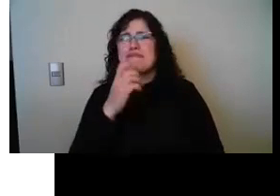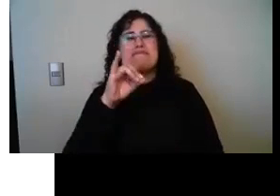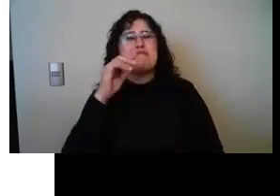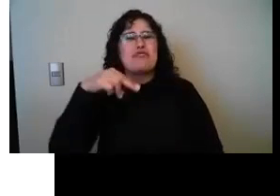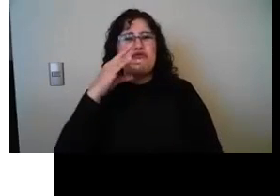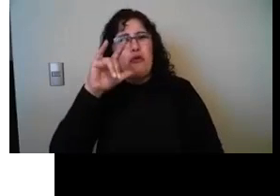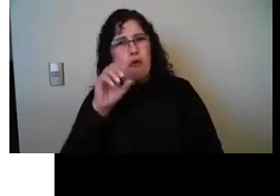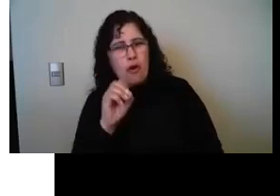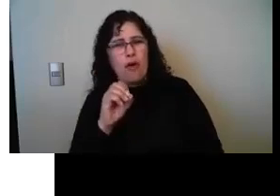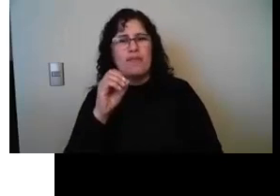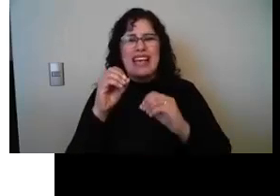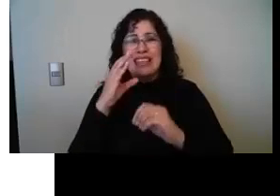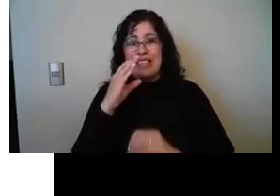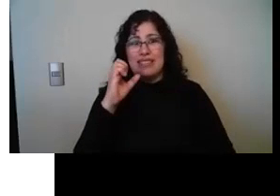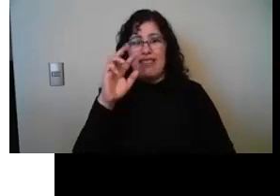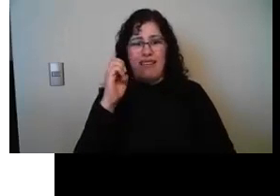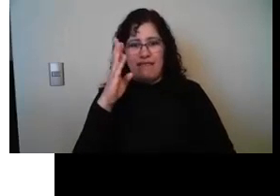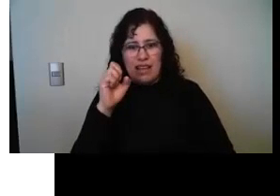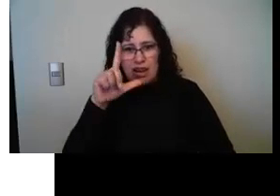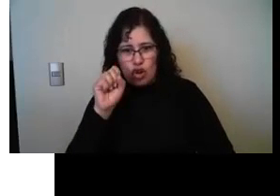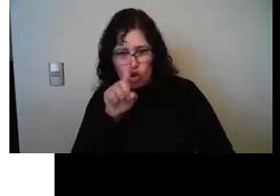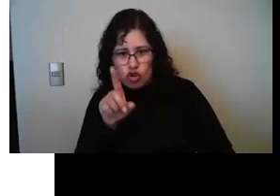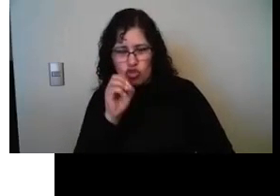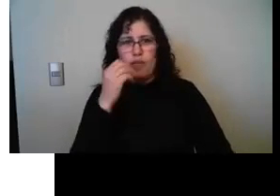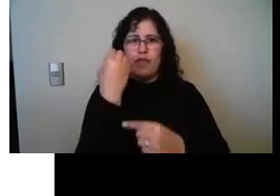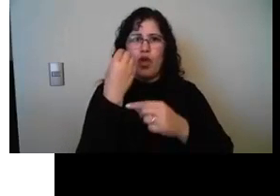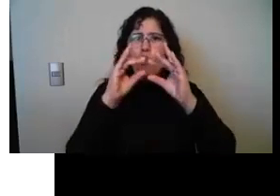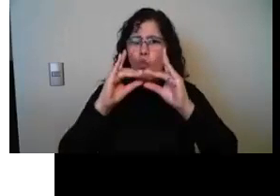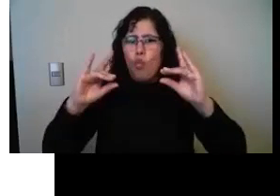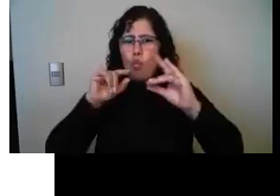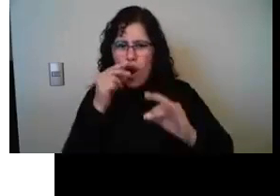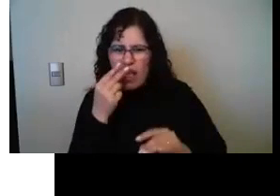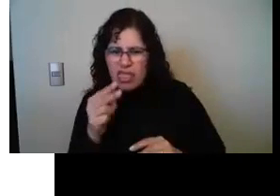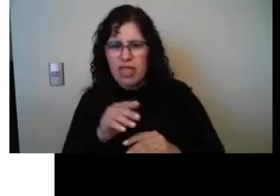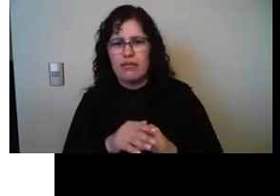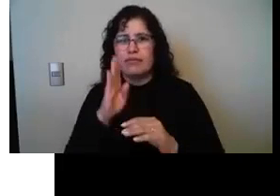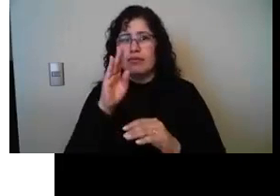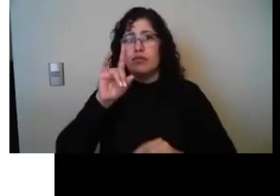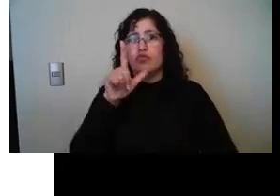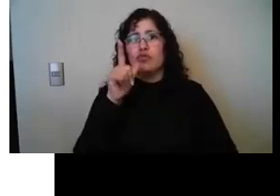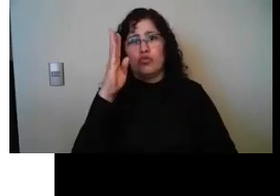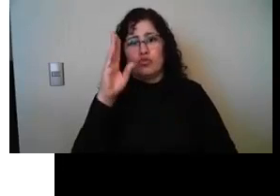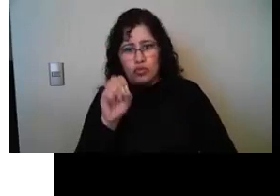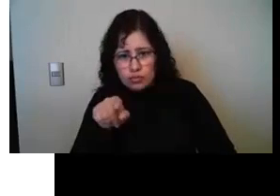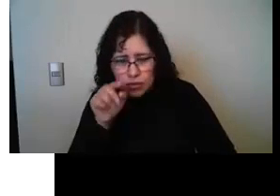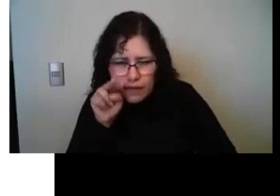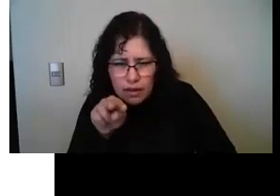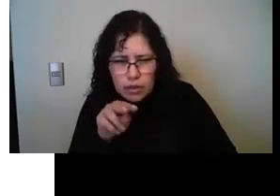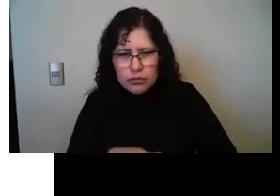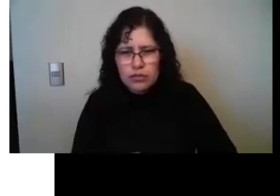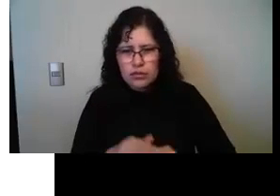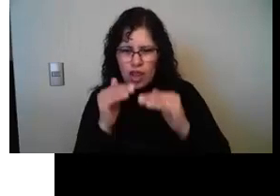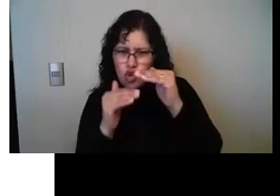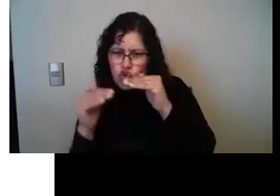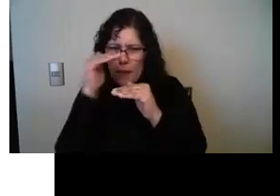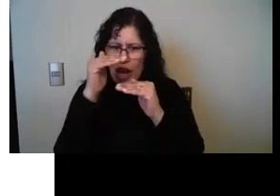esto es puente, esto ya es bulbo, ¿cierto? La parte superior que es más abierta, la